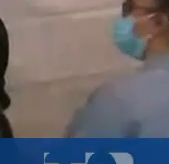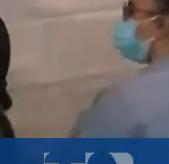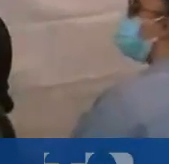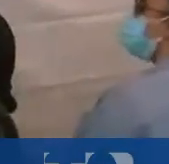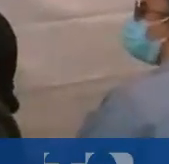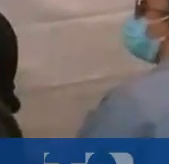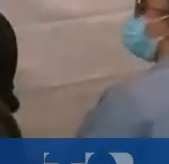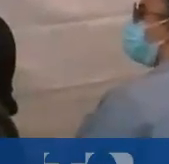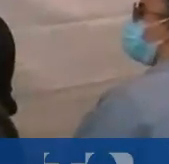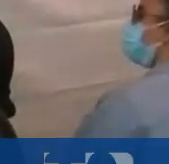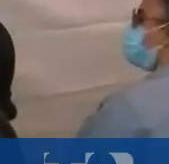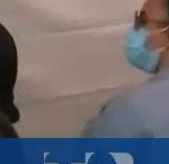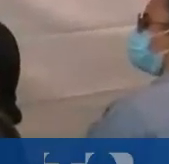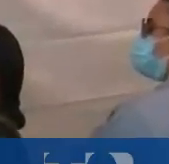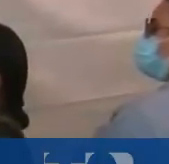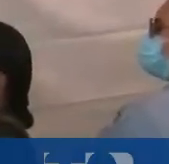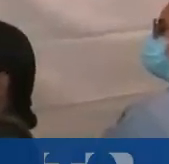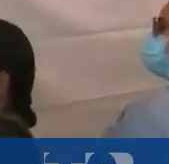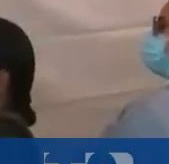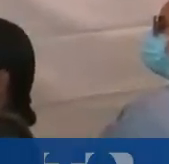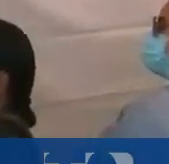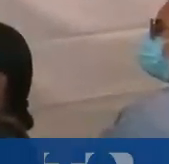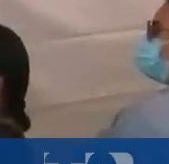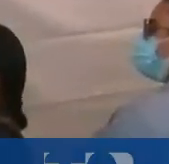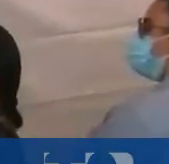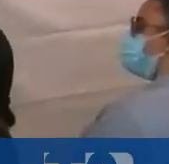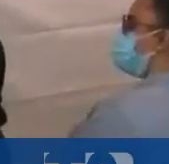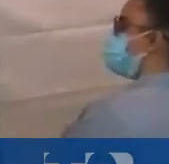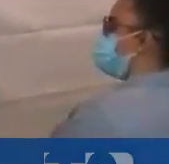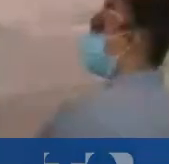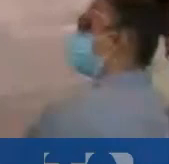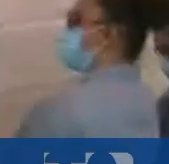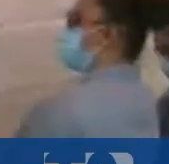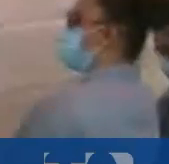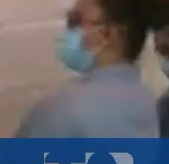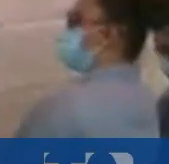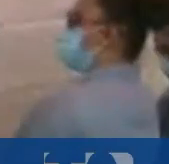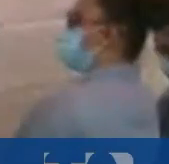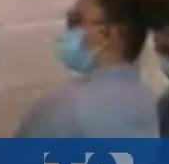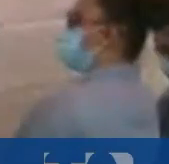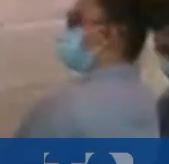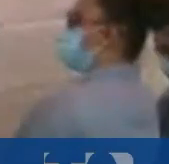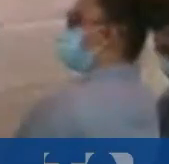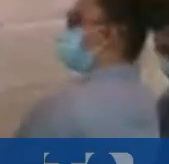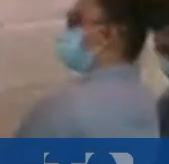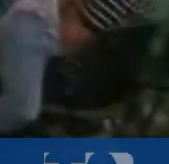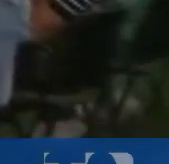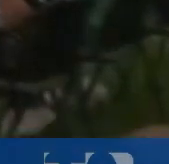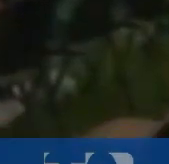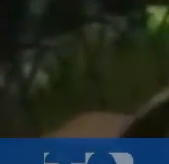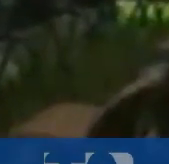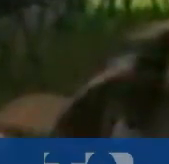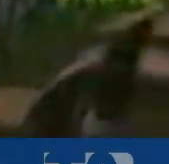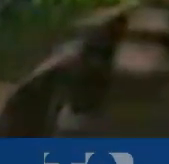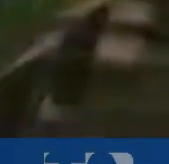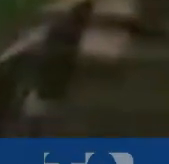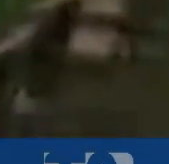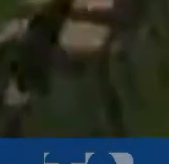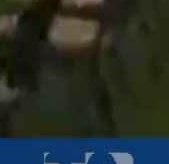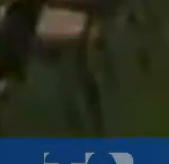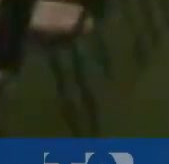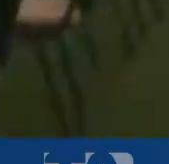Y también tenemos buenas noticias respecto a cómo avanza el proceso para niños y niñas aquí en la capital. Estoy en este punto